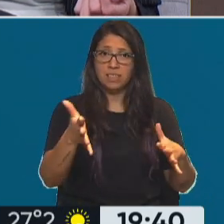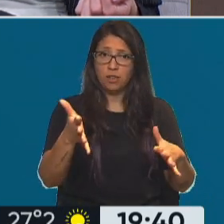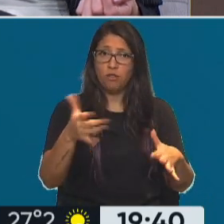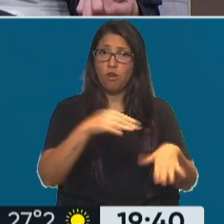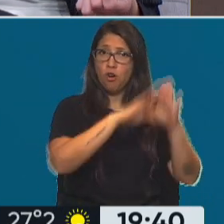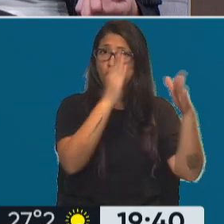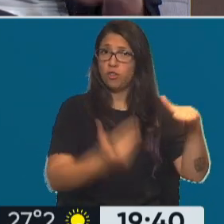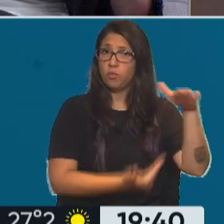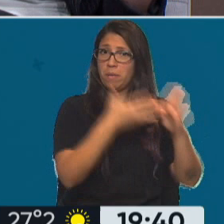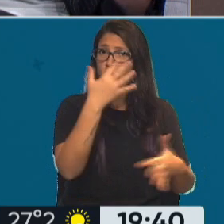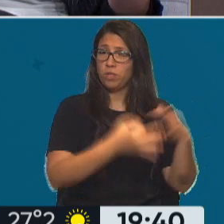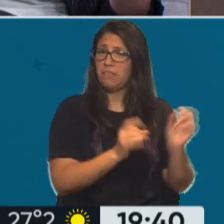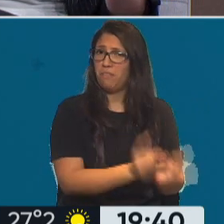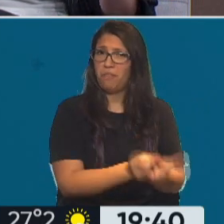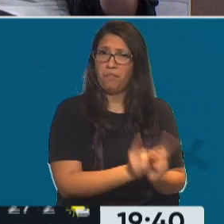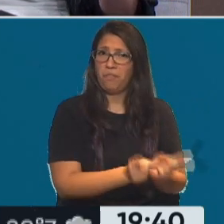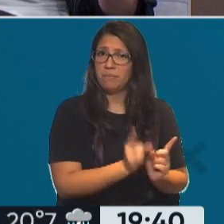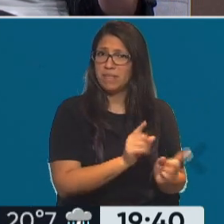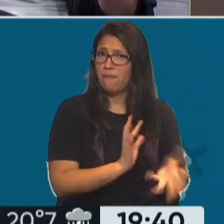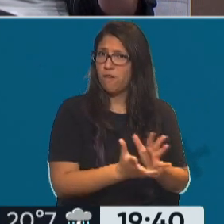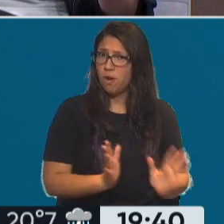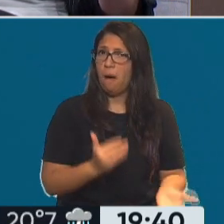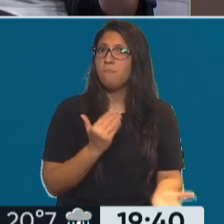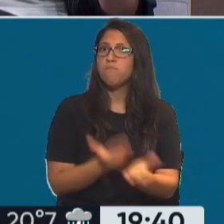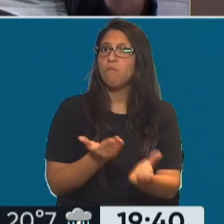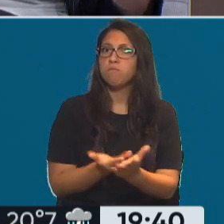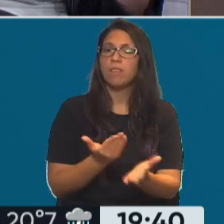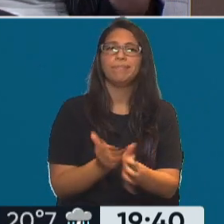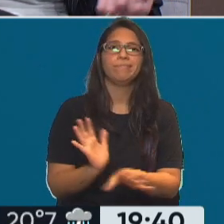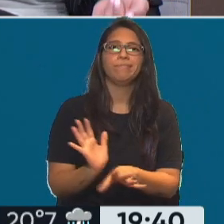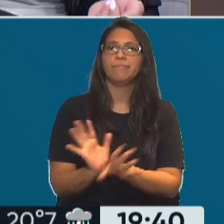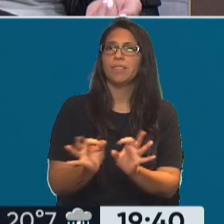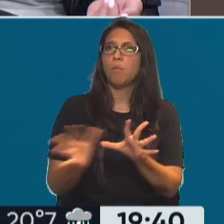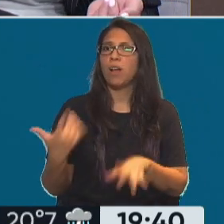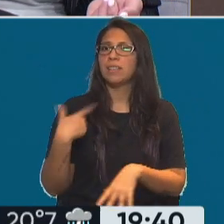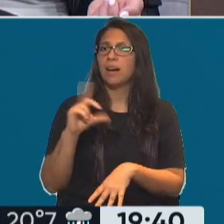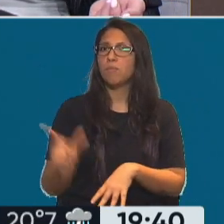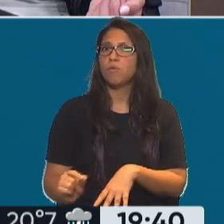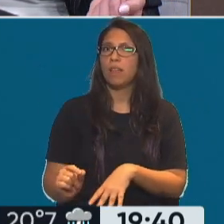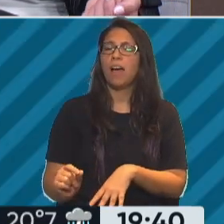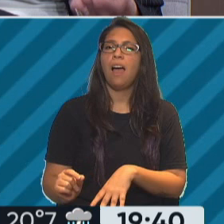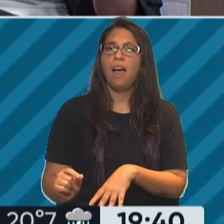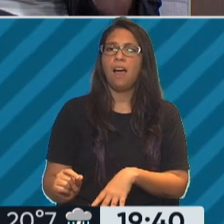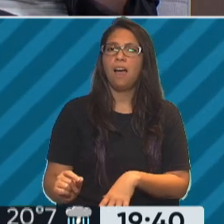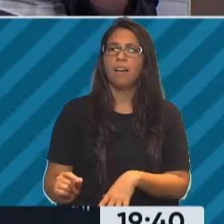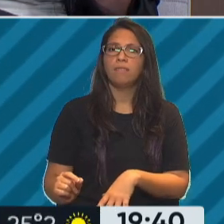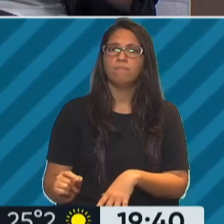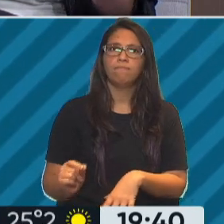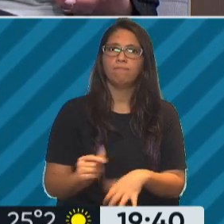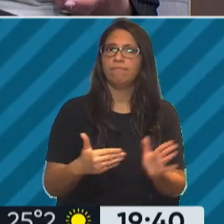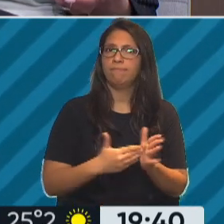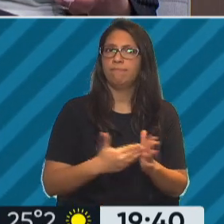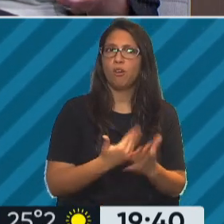Corte. Una Corte que ya viene proponiendo que la democracia y la república es la alternancia de determinados funcionarios